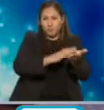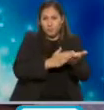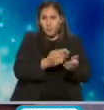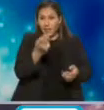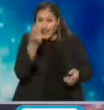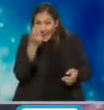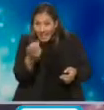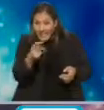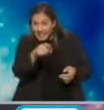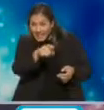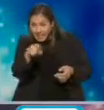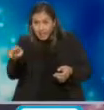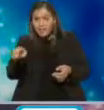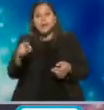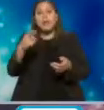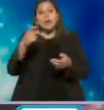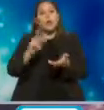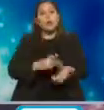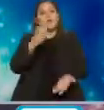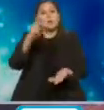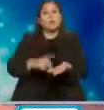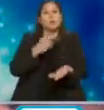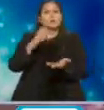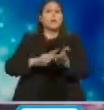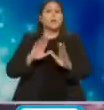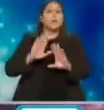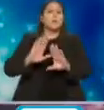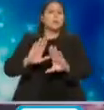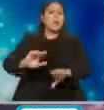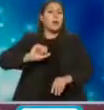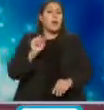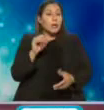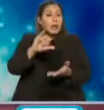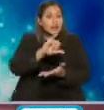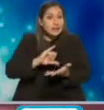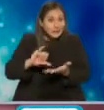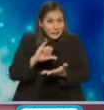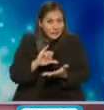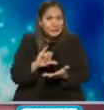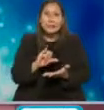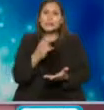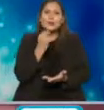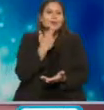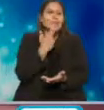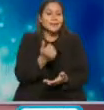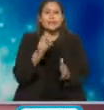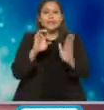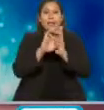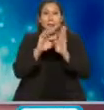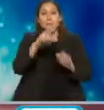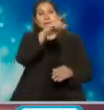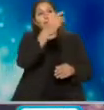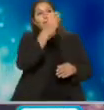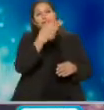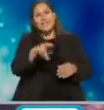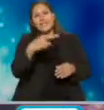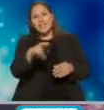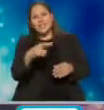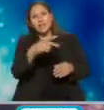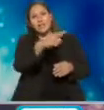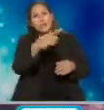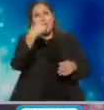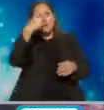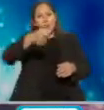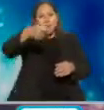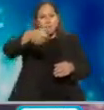que han sido usadas una y otra vez, ejemplo, en la cocina económica que usan todo con freidora para